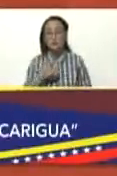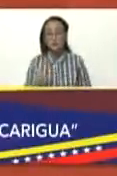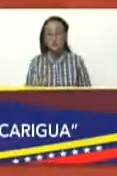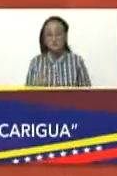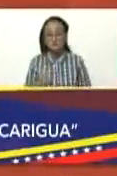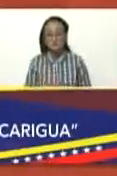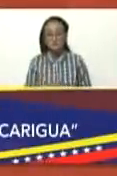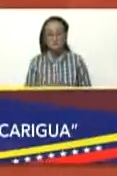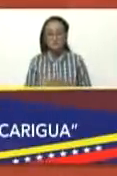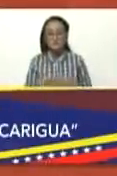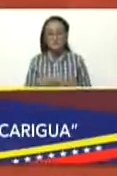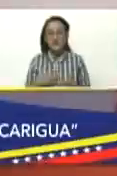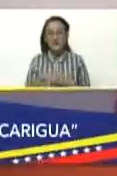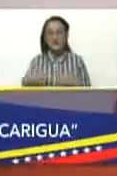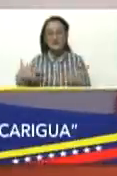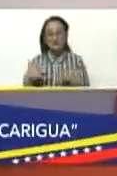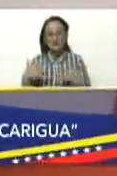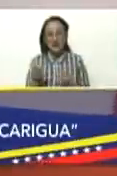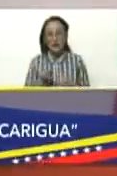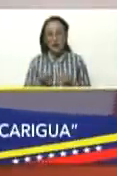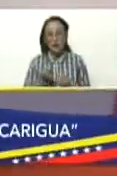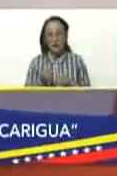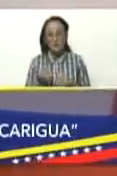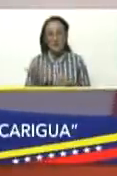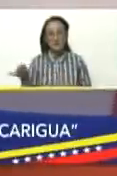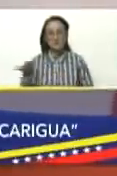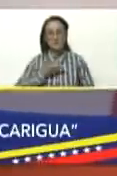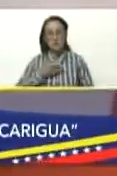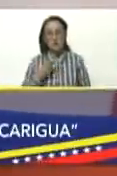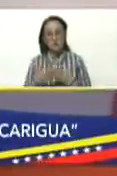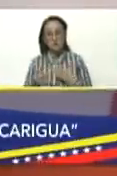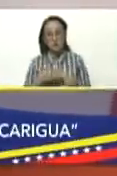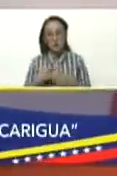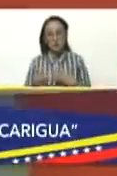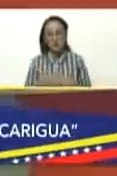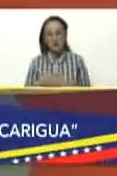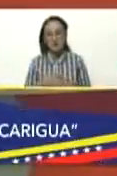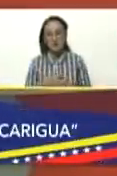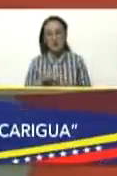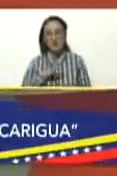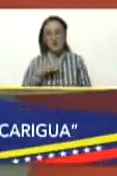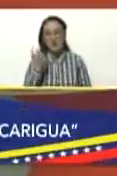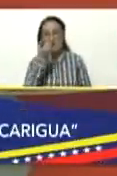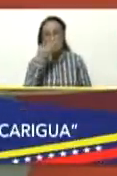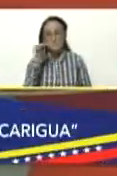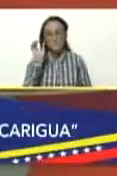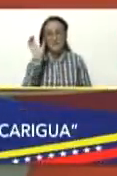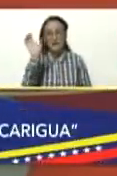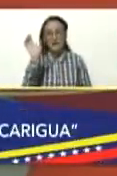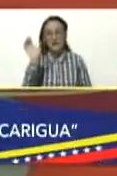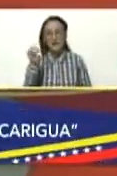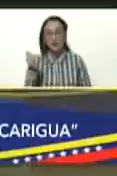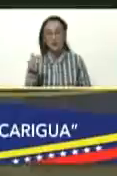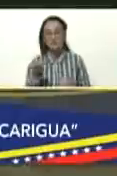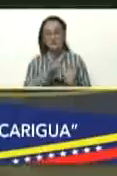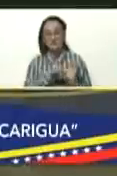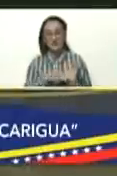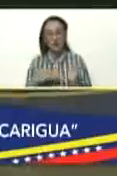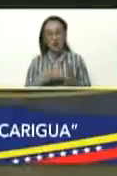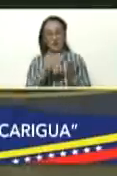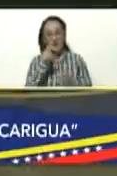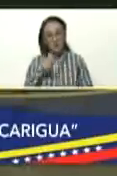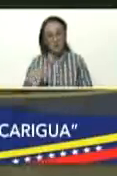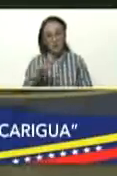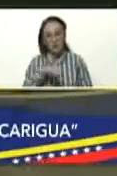de la guerra económica, en medio de las sanciones criminales que el imperio norteamericano estableció contra nuestro